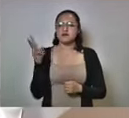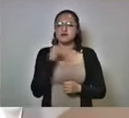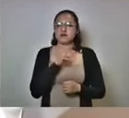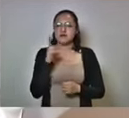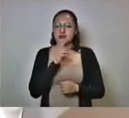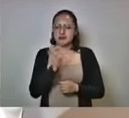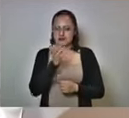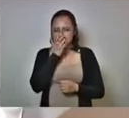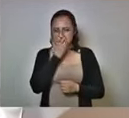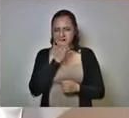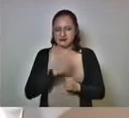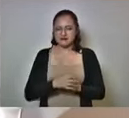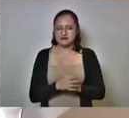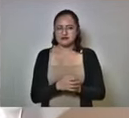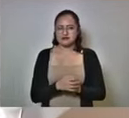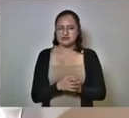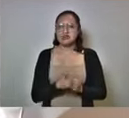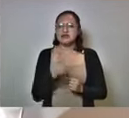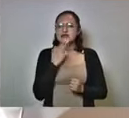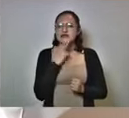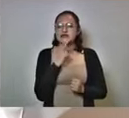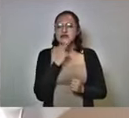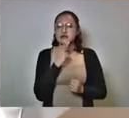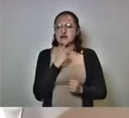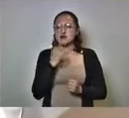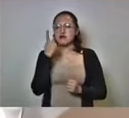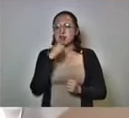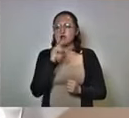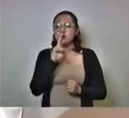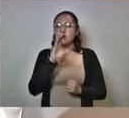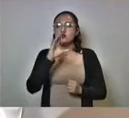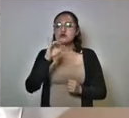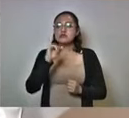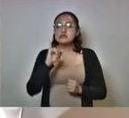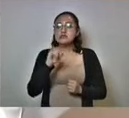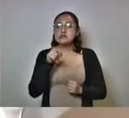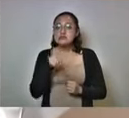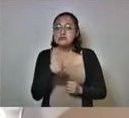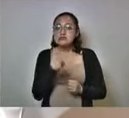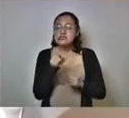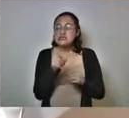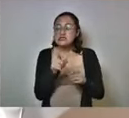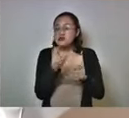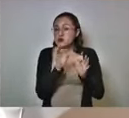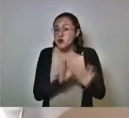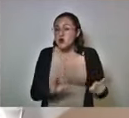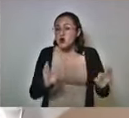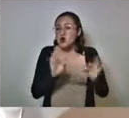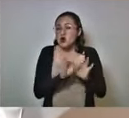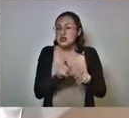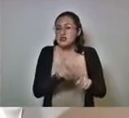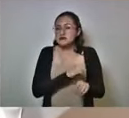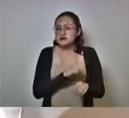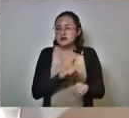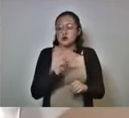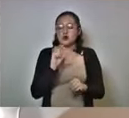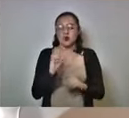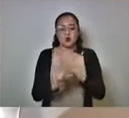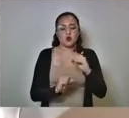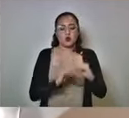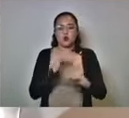ventiladores que sirvan para terapia intensiva. Han ido evolucionando.